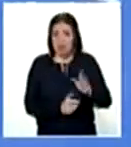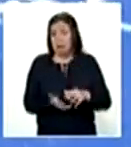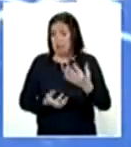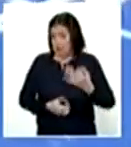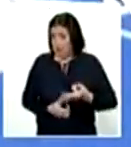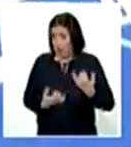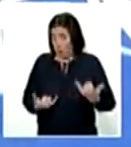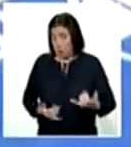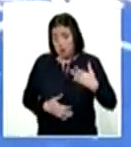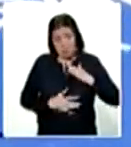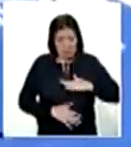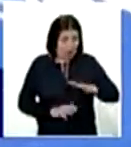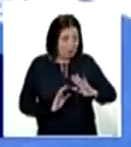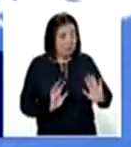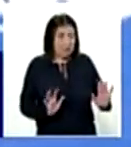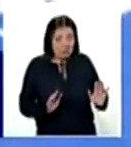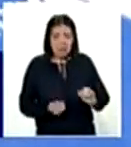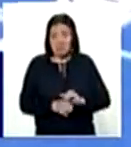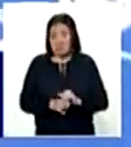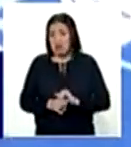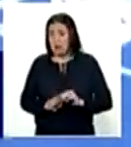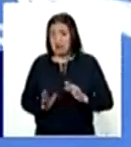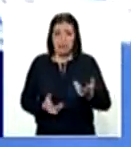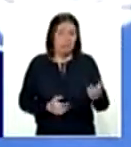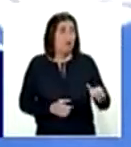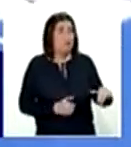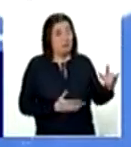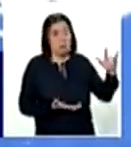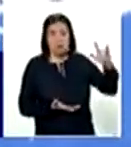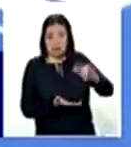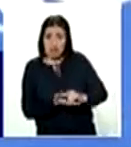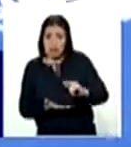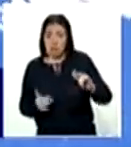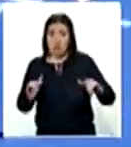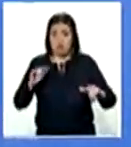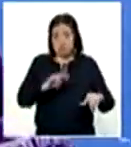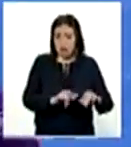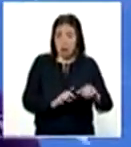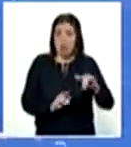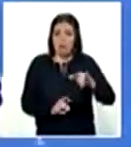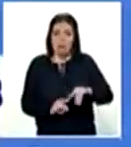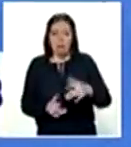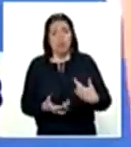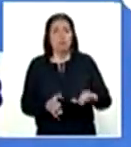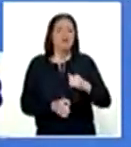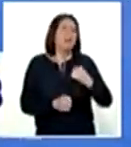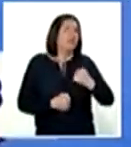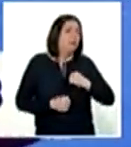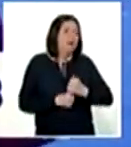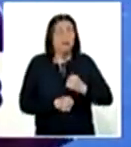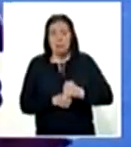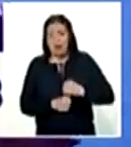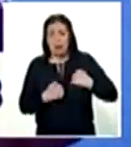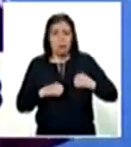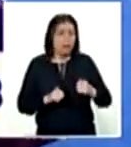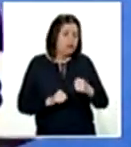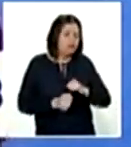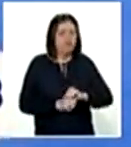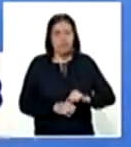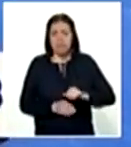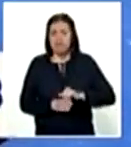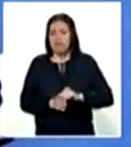ha sido súper tranquilo, ya que la mayoría hemos llevado de viaje. Ha sido prácticamente un trabajo de recuperación y para estar